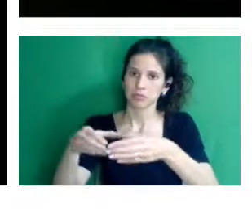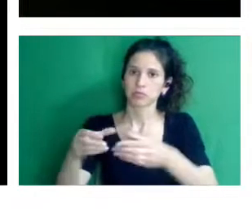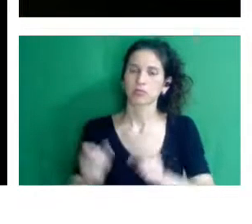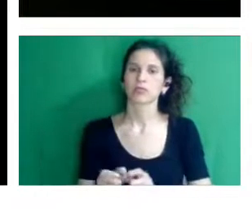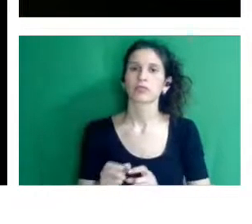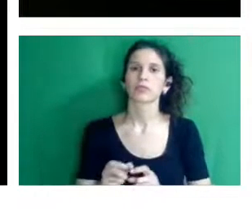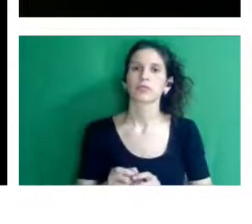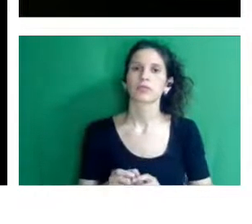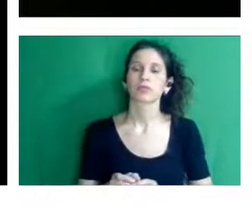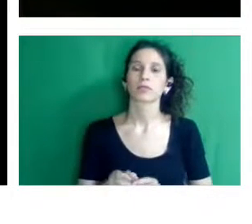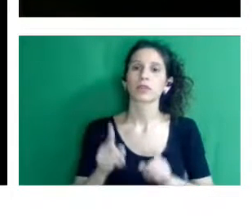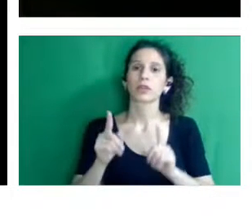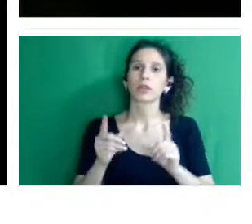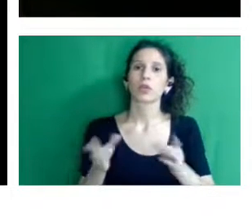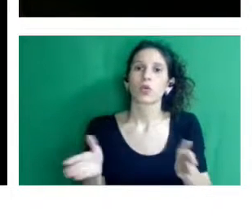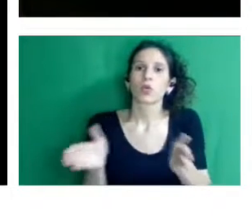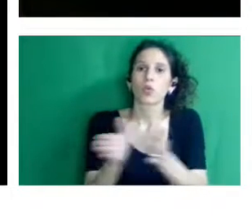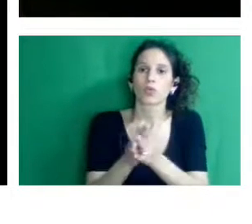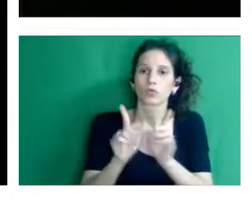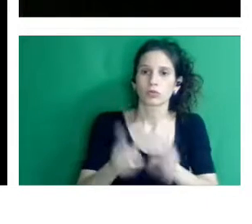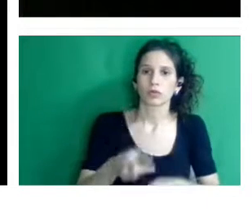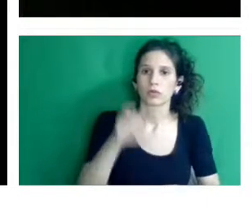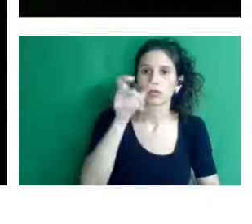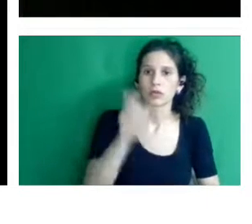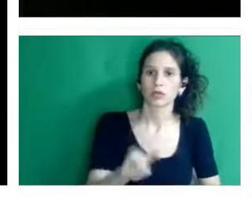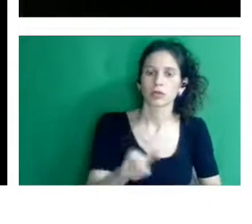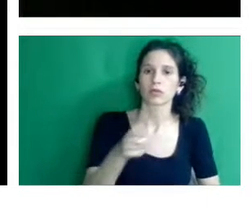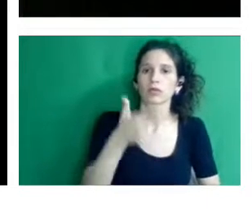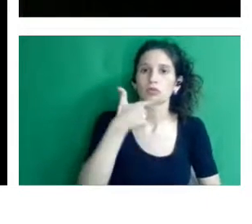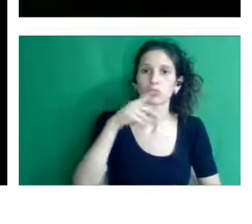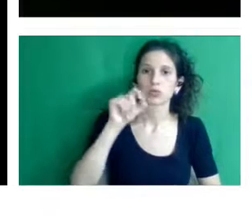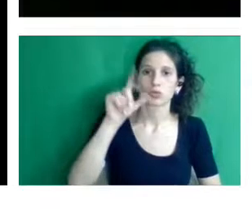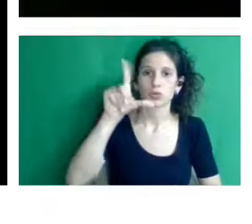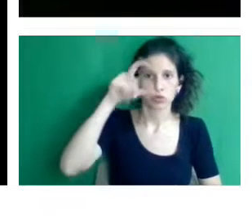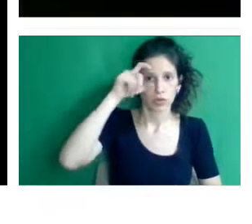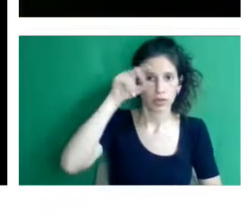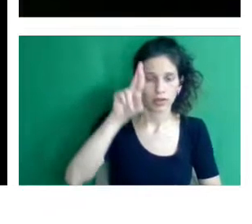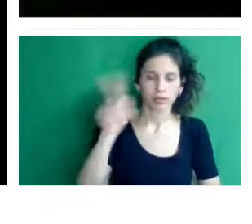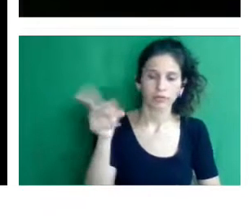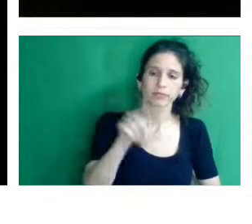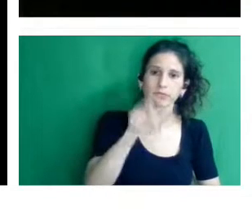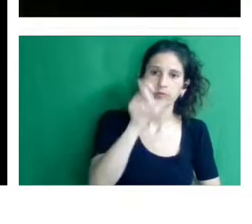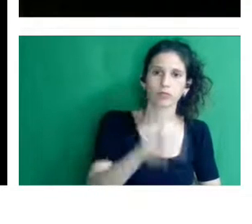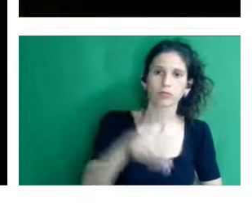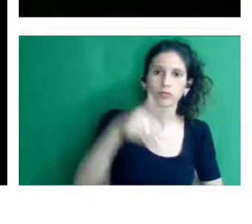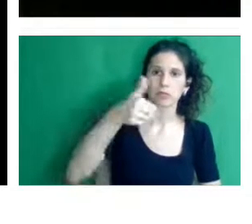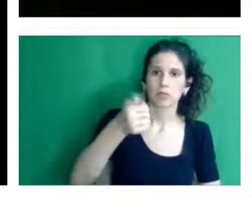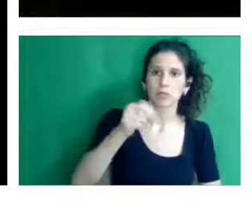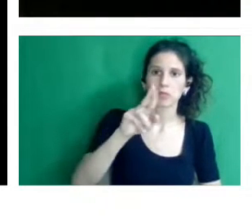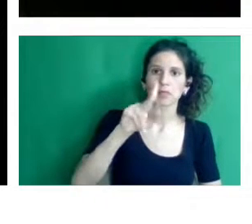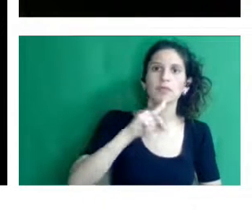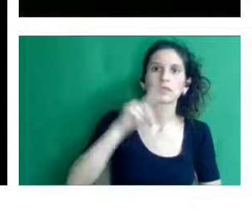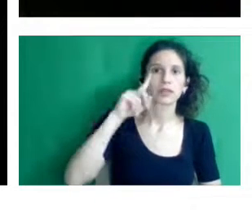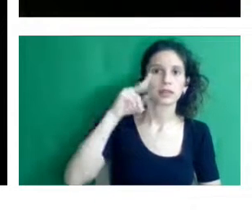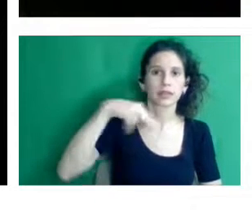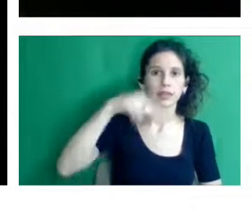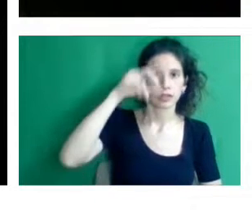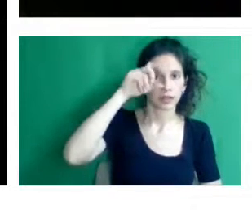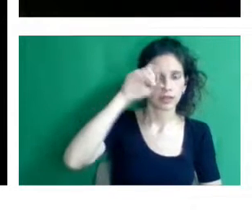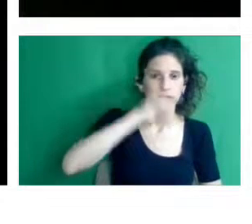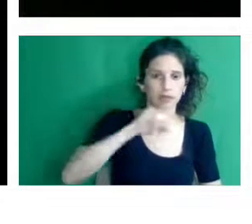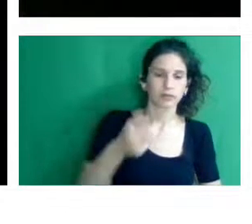la arquitecta Dayana Soler, el ingeniero Daniel Urbano, el ingeniero Gustavo Martínez, la arquitecta Claudia Sánchez, y